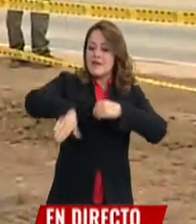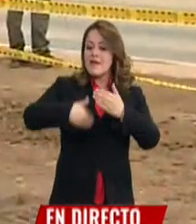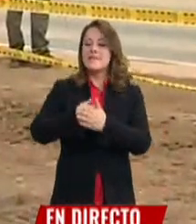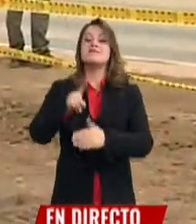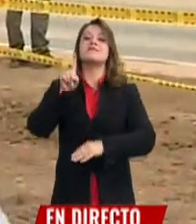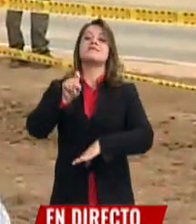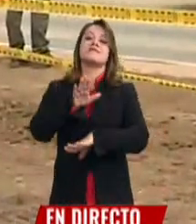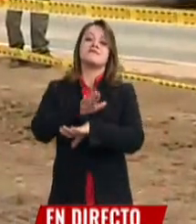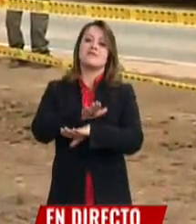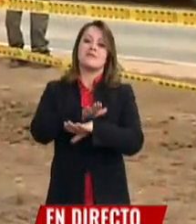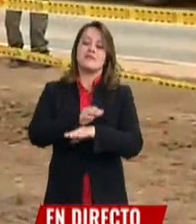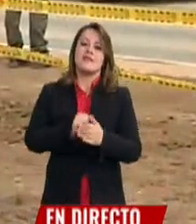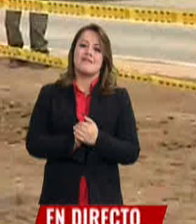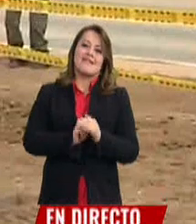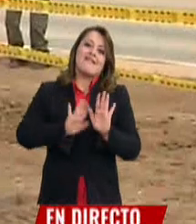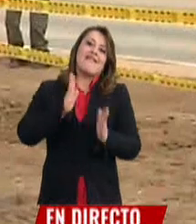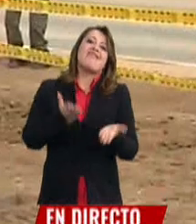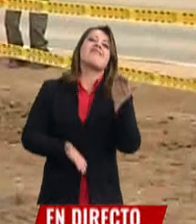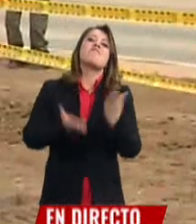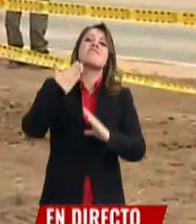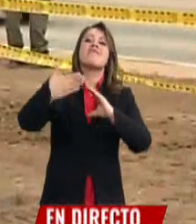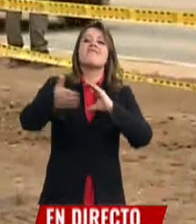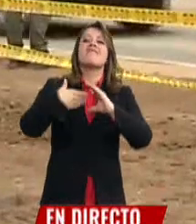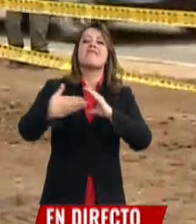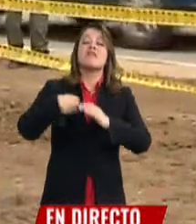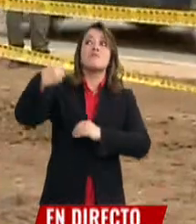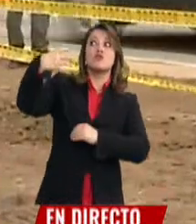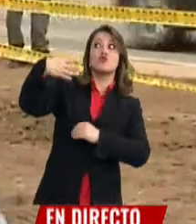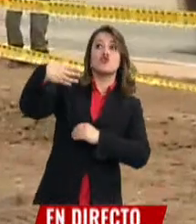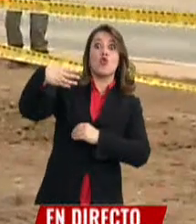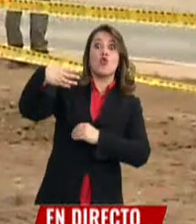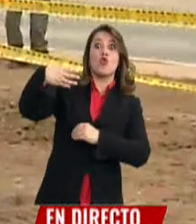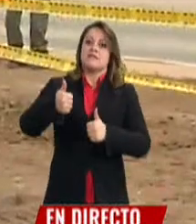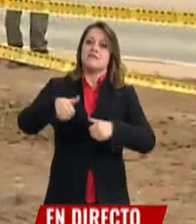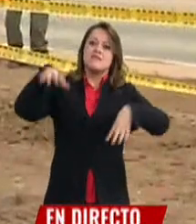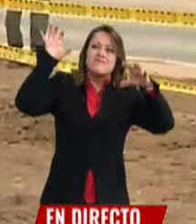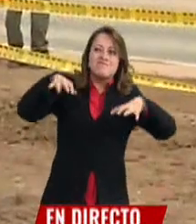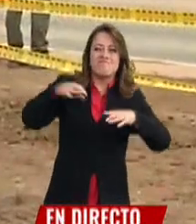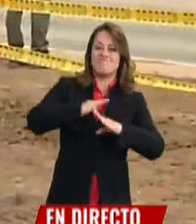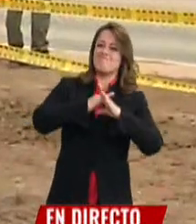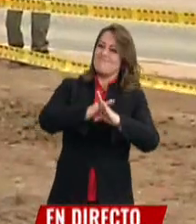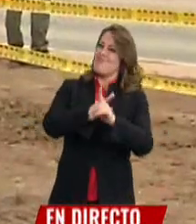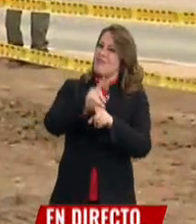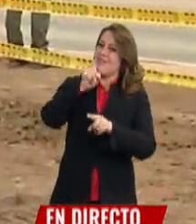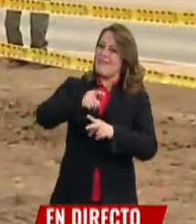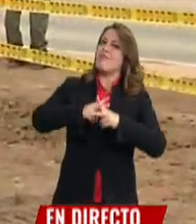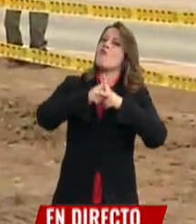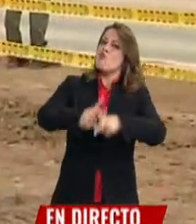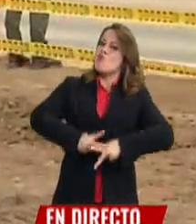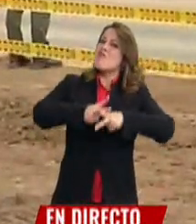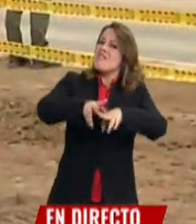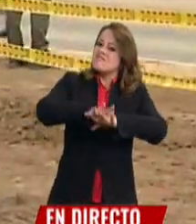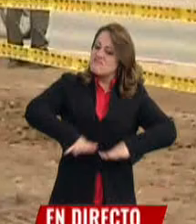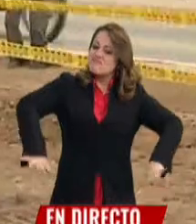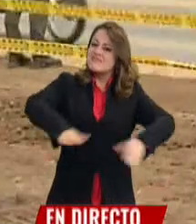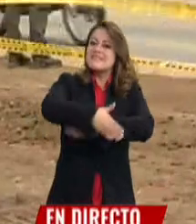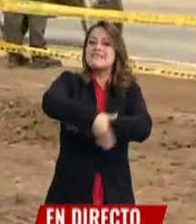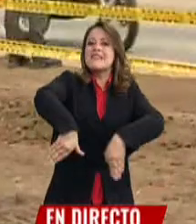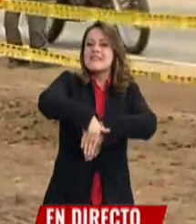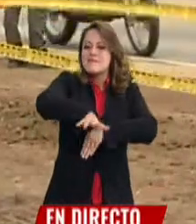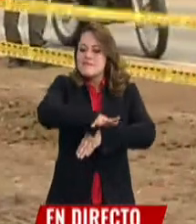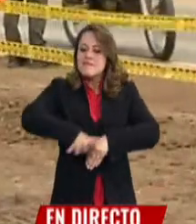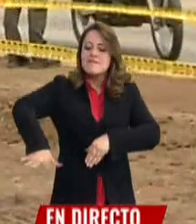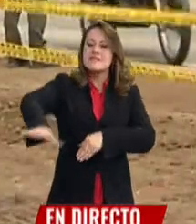tarde, obviamente si las condiciones del clima lo permiten. Mucha prudencia para las personas que requieran movilizarse por esta importante zona